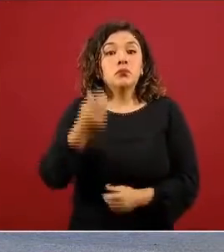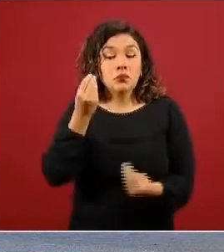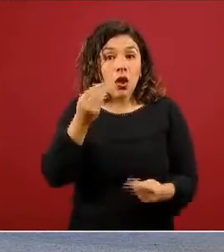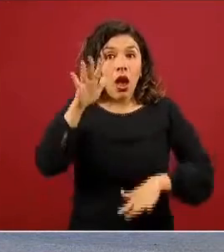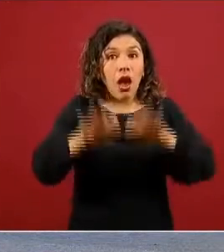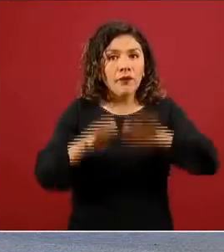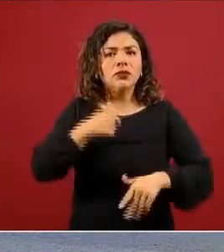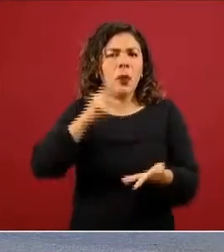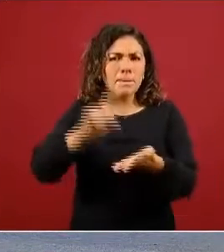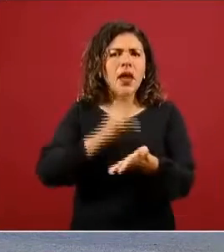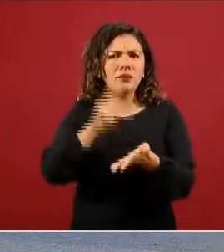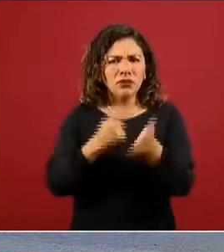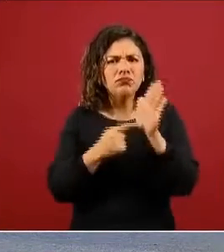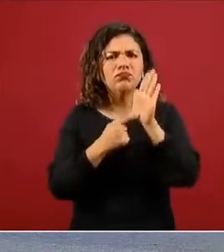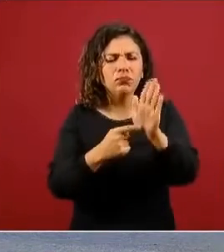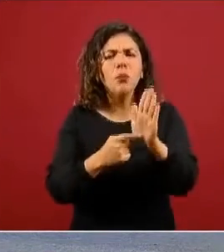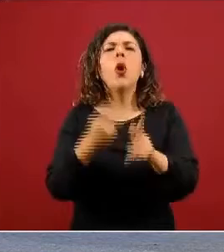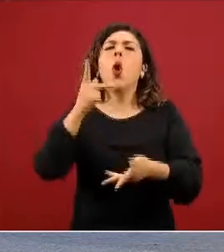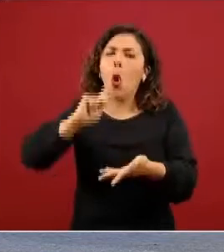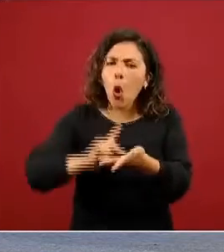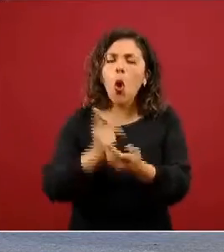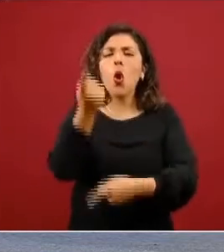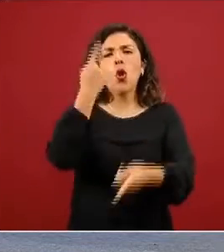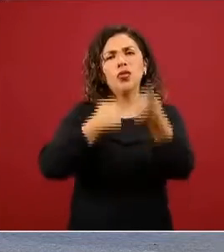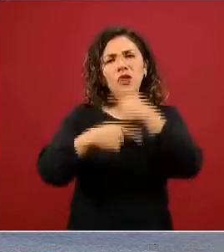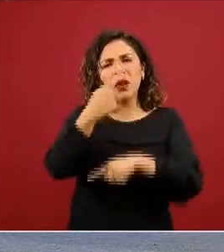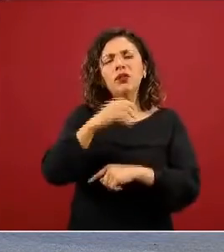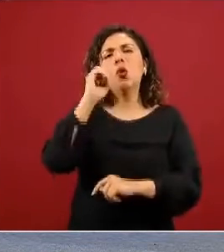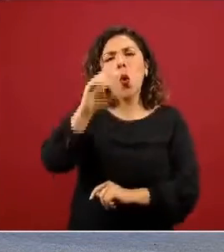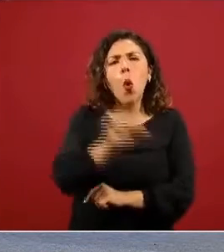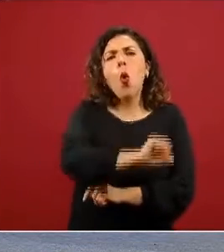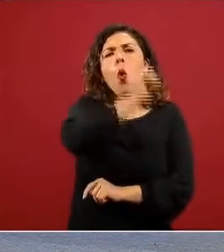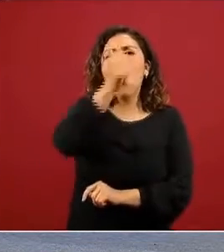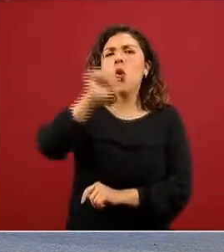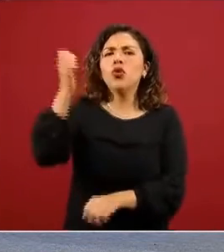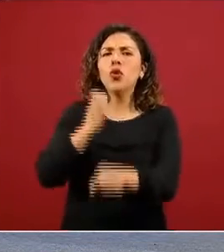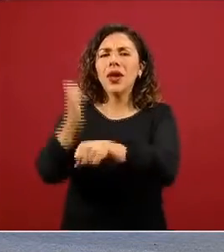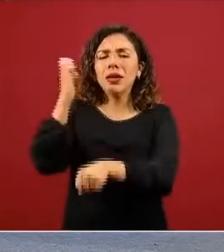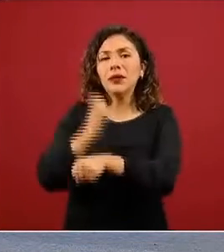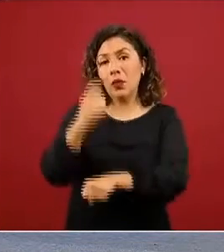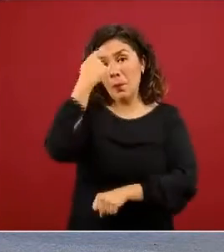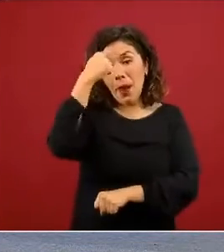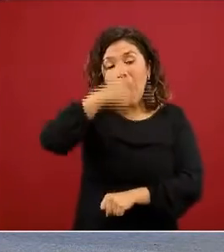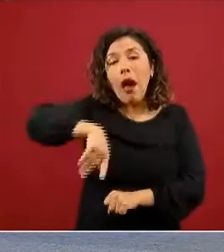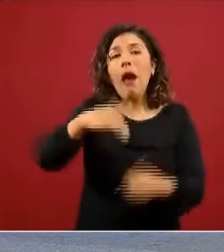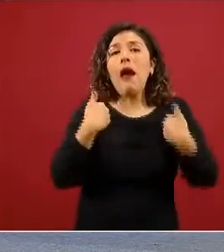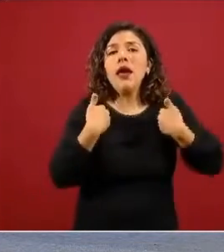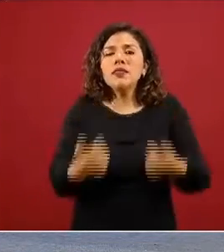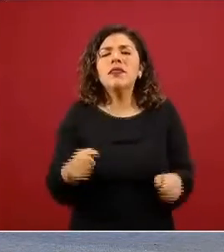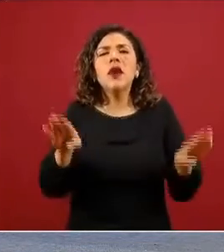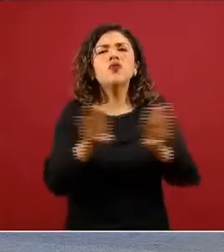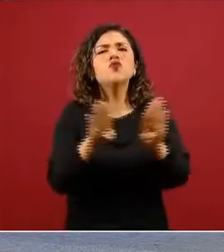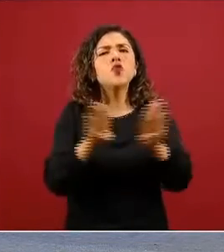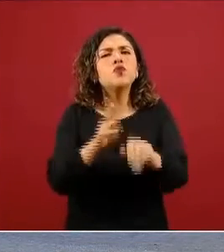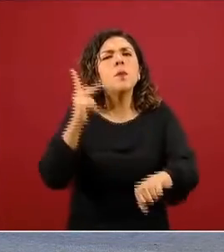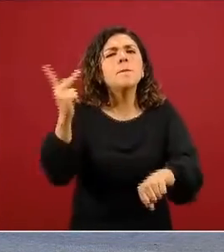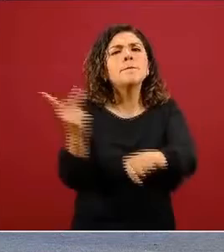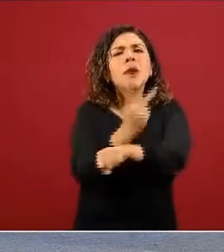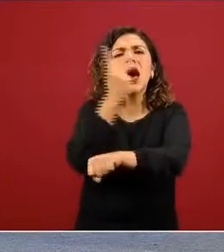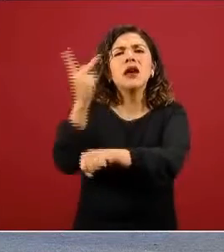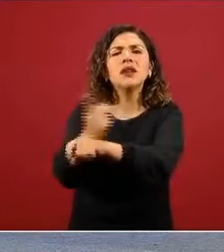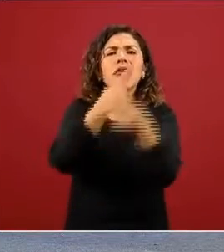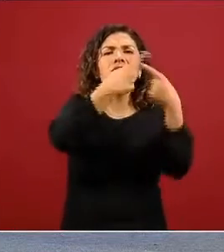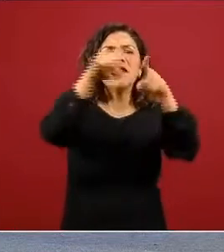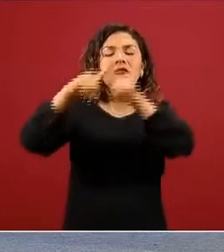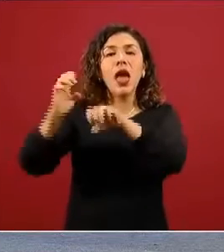muchas de estas ya las presentamos, pero volvemos sobre ellas o sobre otras para ilustrar las situaciones que se viven en